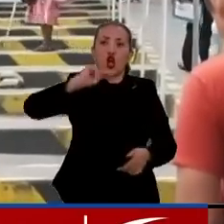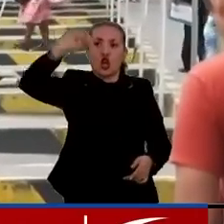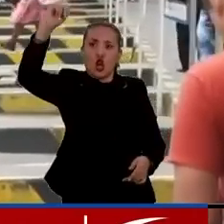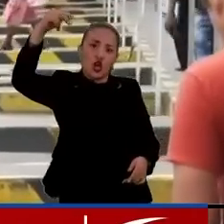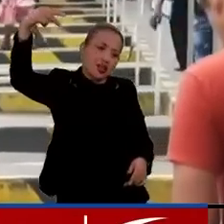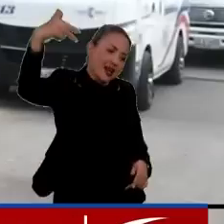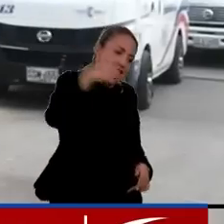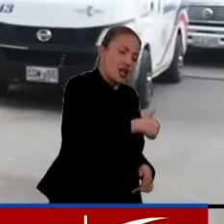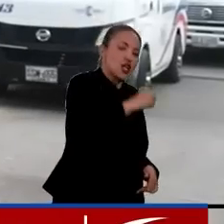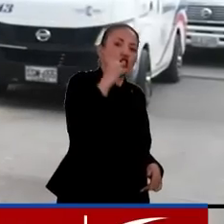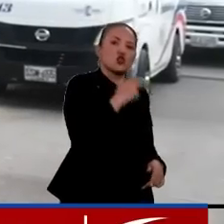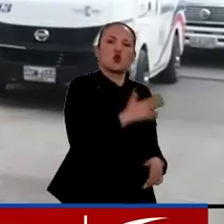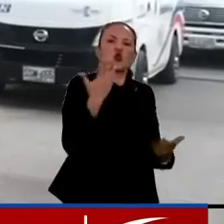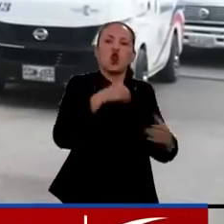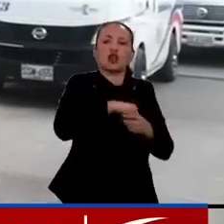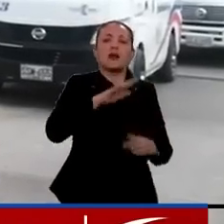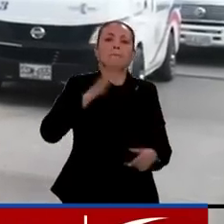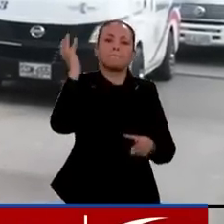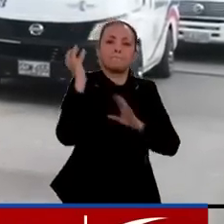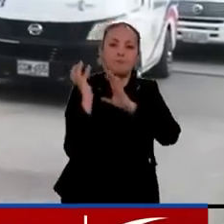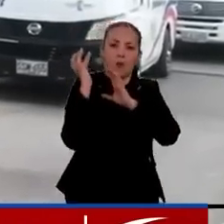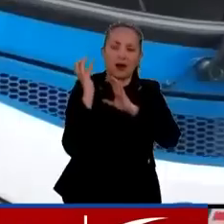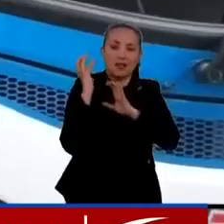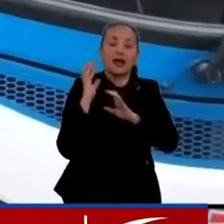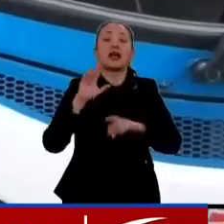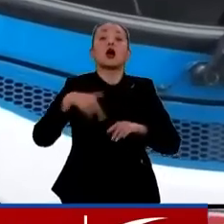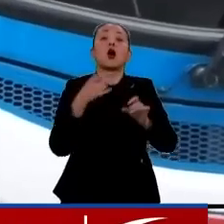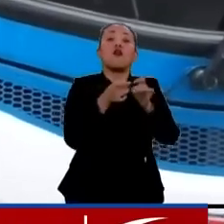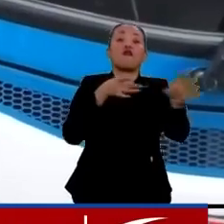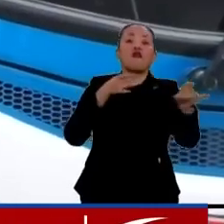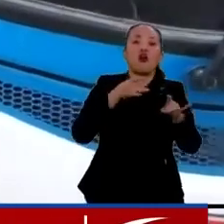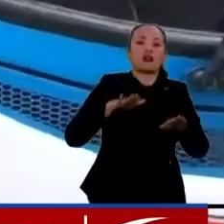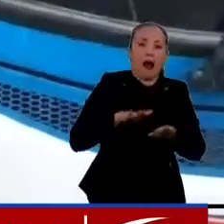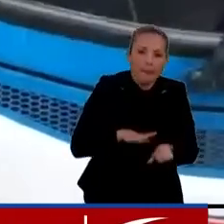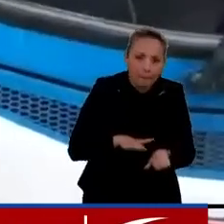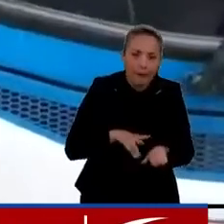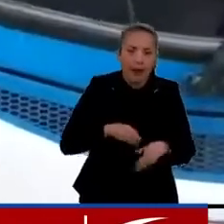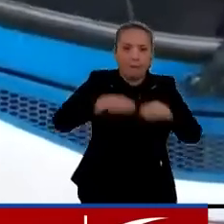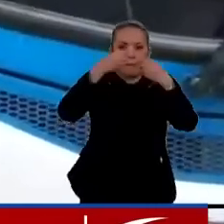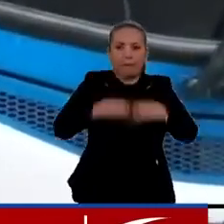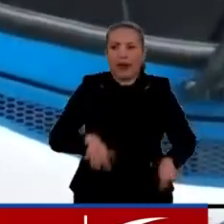Popayán. Los buses de servicio intermunicipal siguen estacionados, generando pérdidas millonarias.